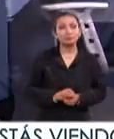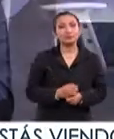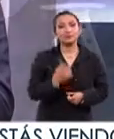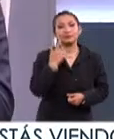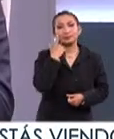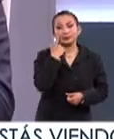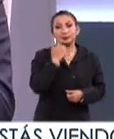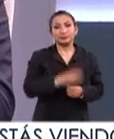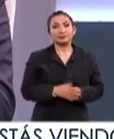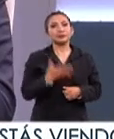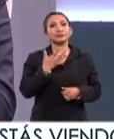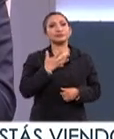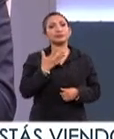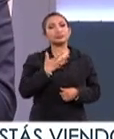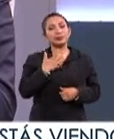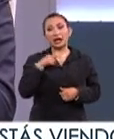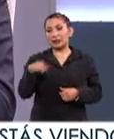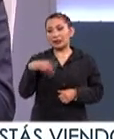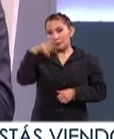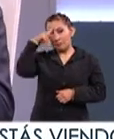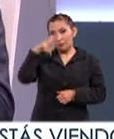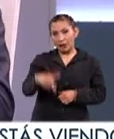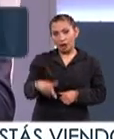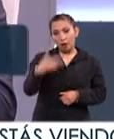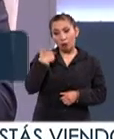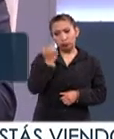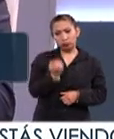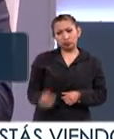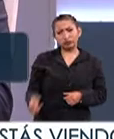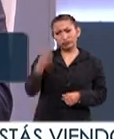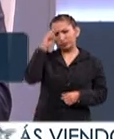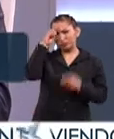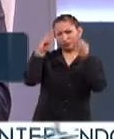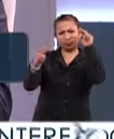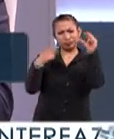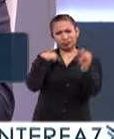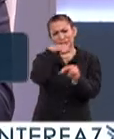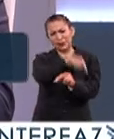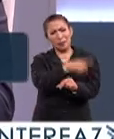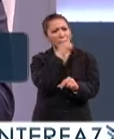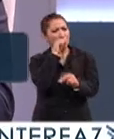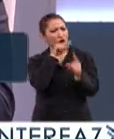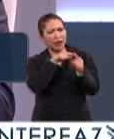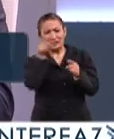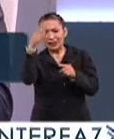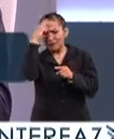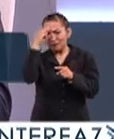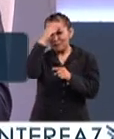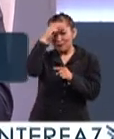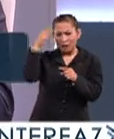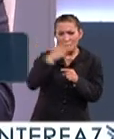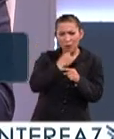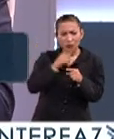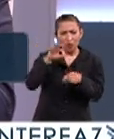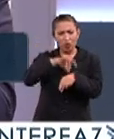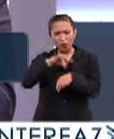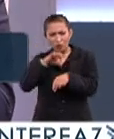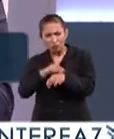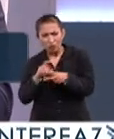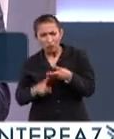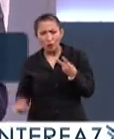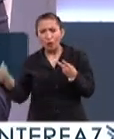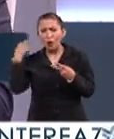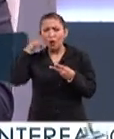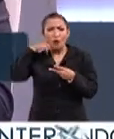mira, tenemos en nuestro país talentos de todo tipo, desde el policía, el enfermero, el médico,